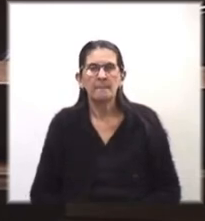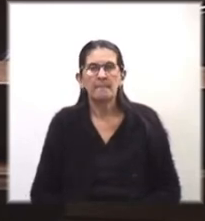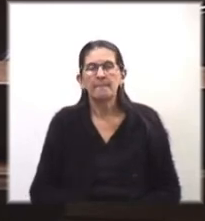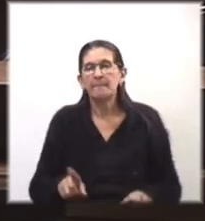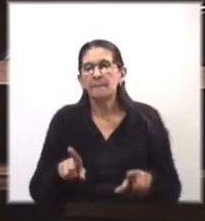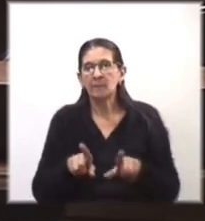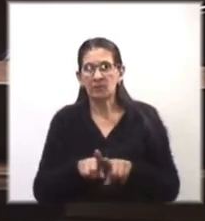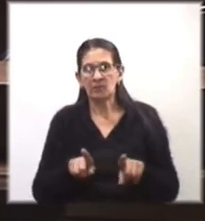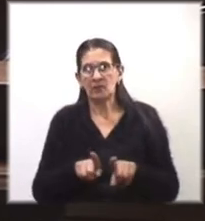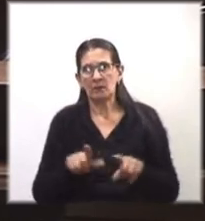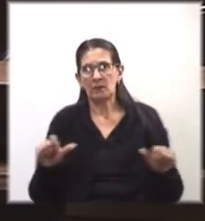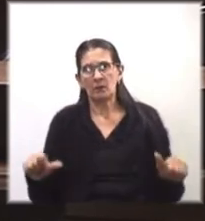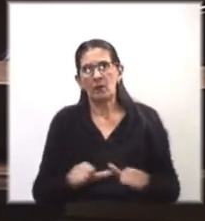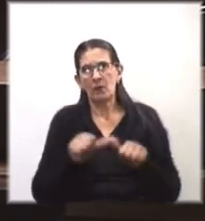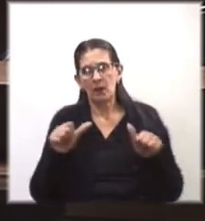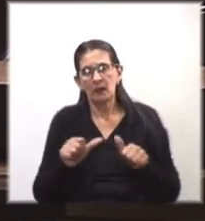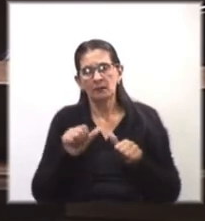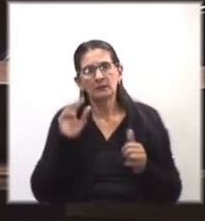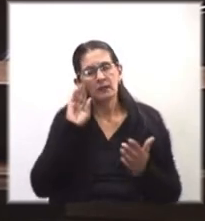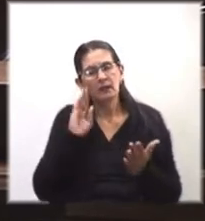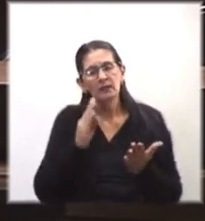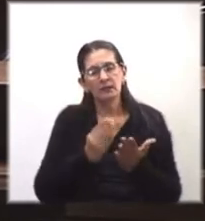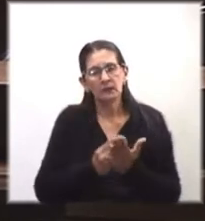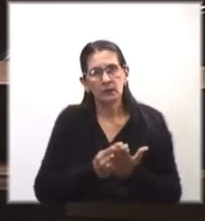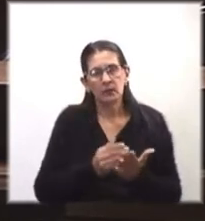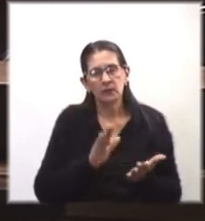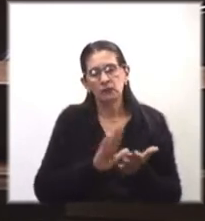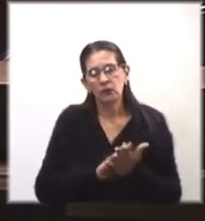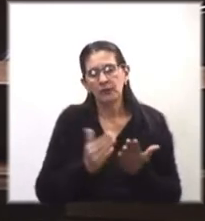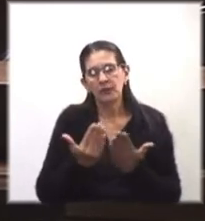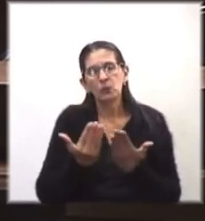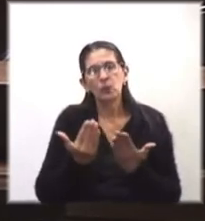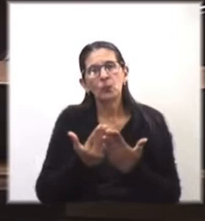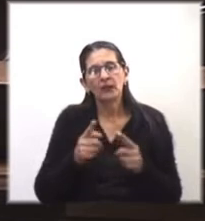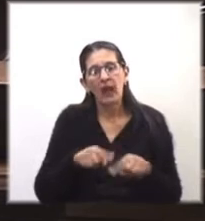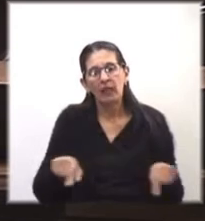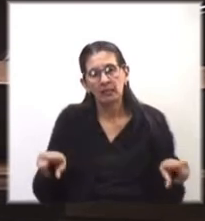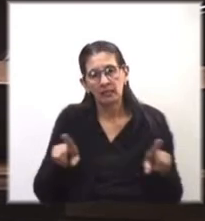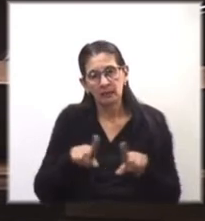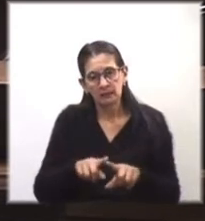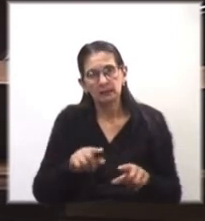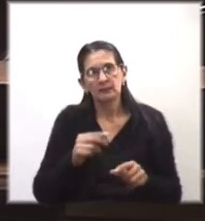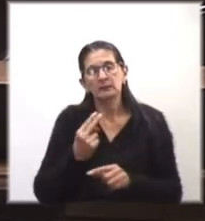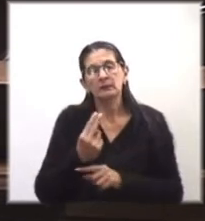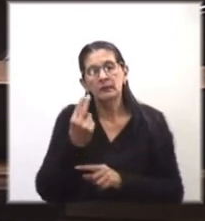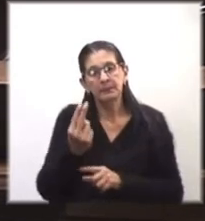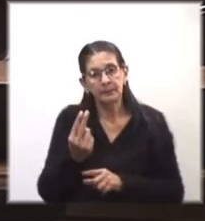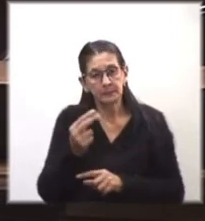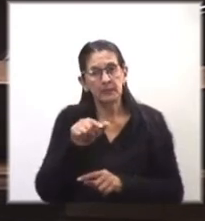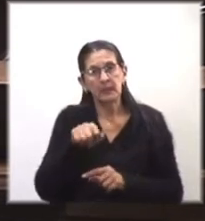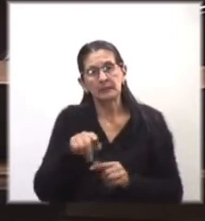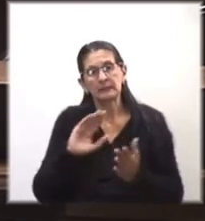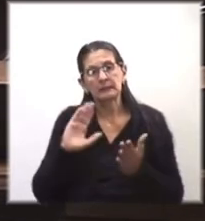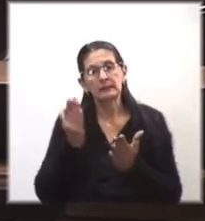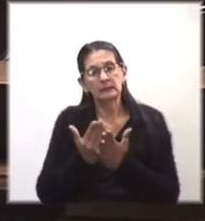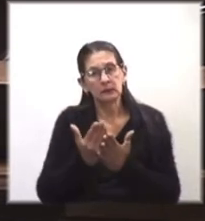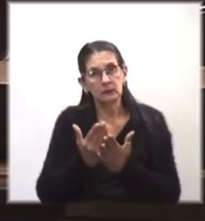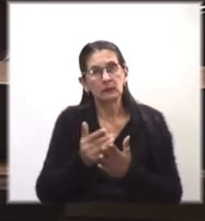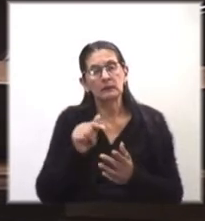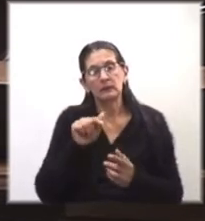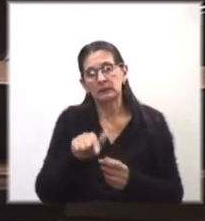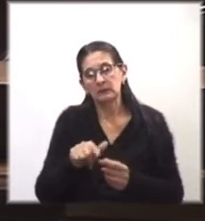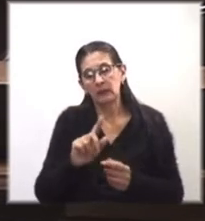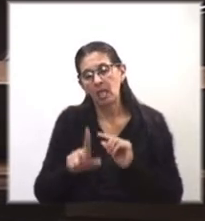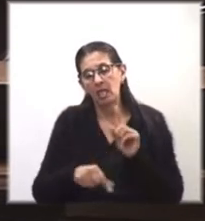Lo mismo hace la dictadura en relación a los estudiantes y habilita formar este tipo de asociaciones que terminan